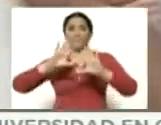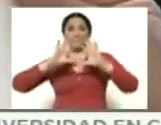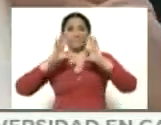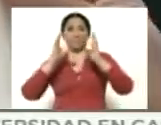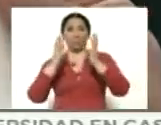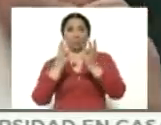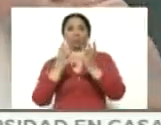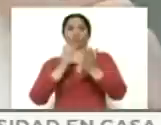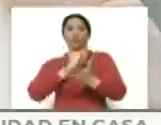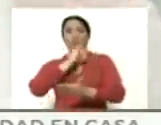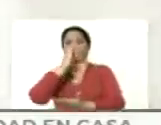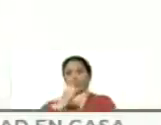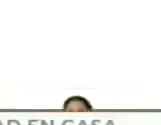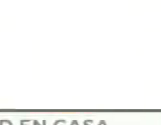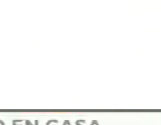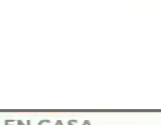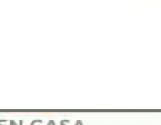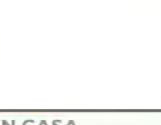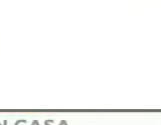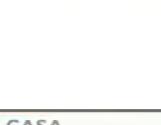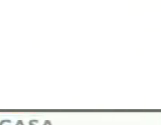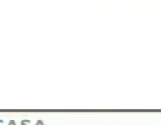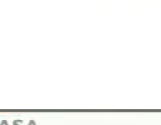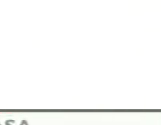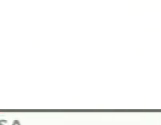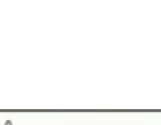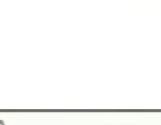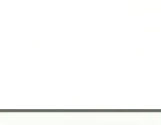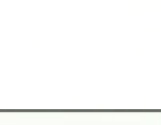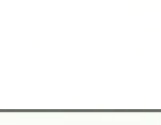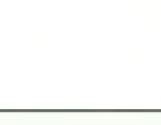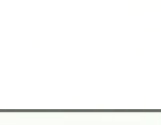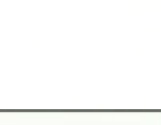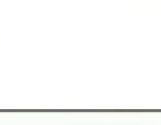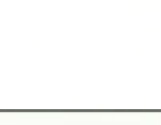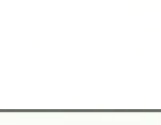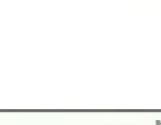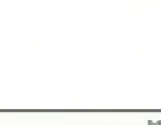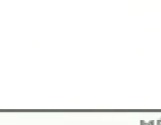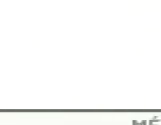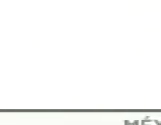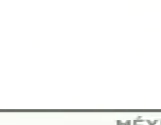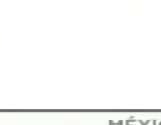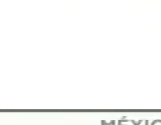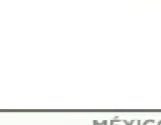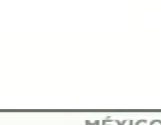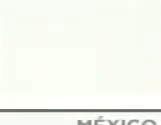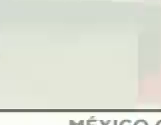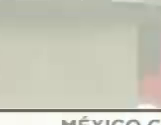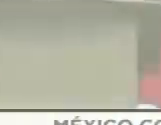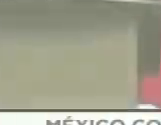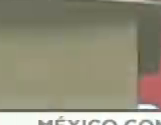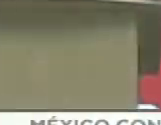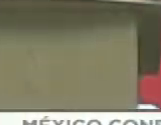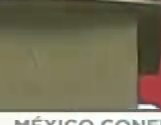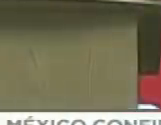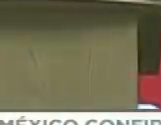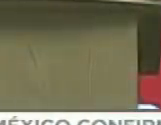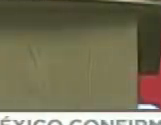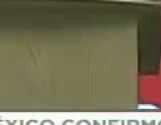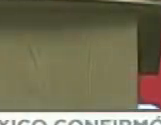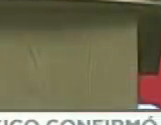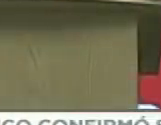registrado hasta los actuales momentos donde se ha presentado un retorno masivo de connacionales que